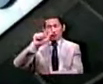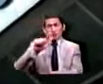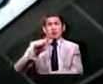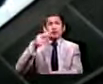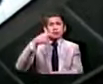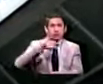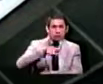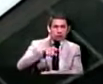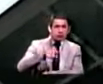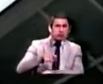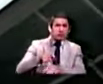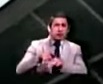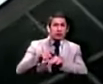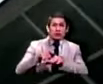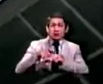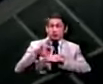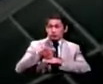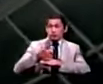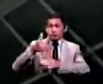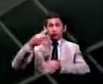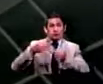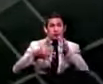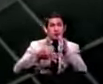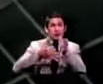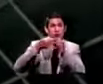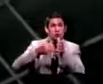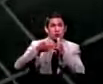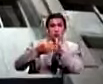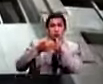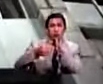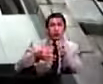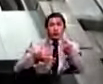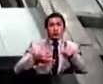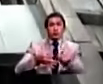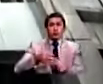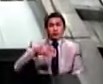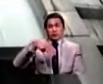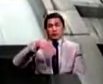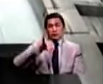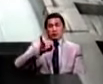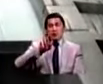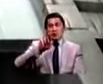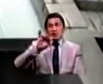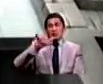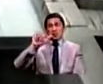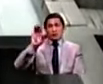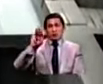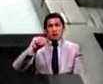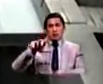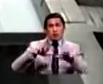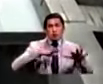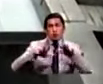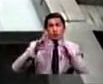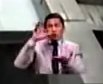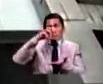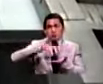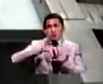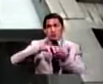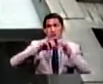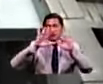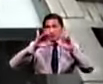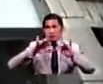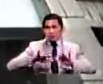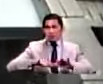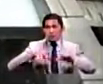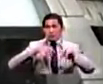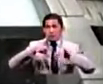Judicatura. Freddy J., excomandante del Cuerpo de Ingenieros del Ejército. Miriam R., coordinadora provincial, secretaria y